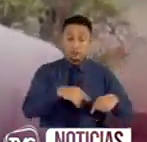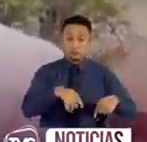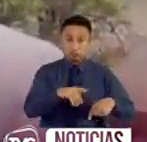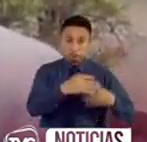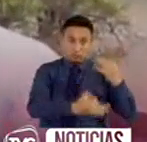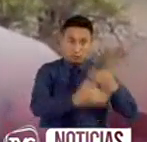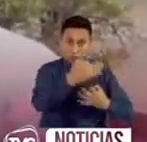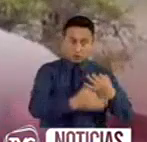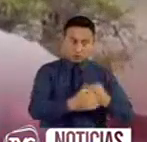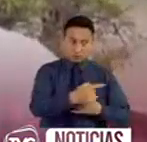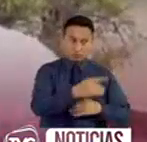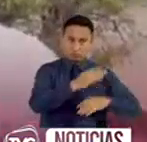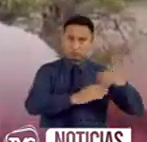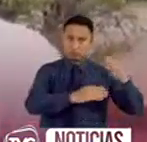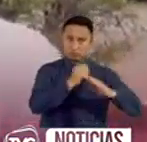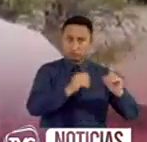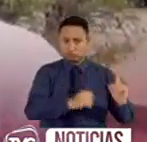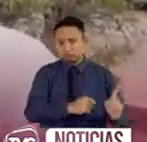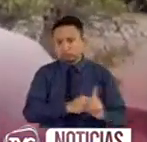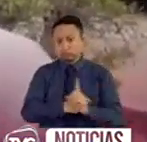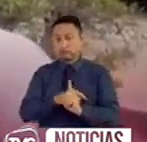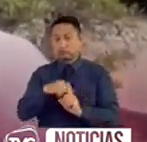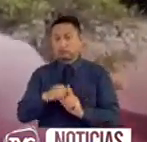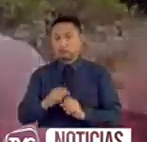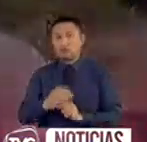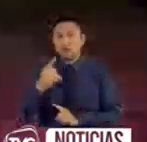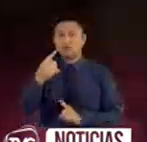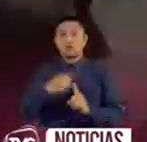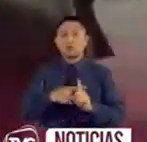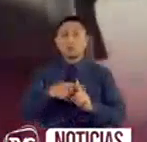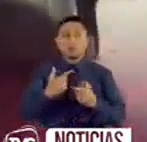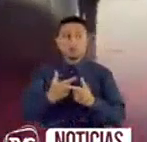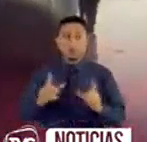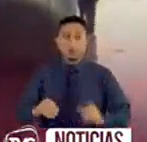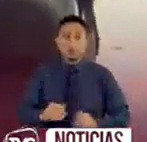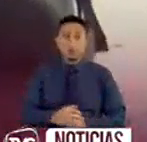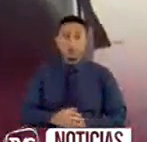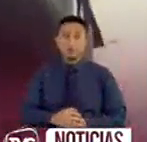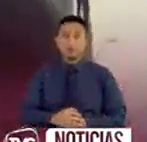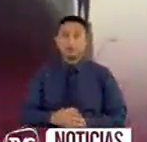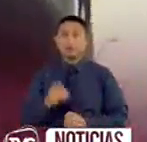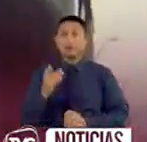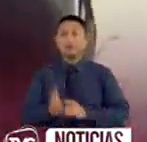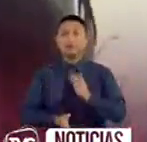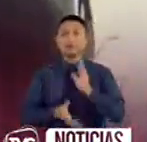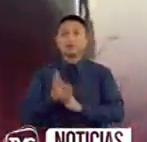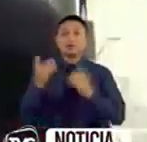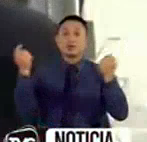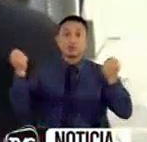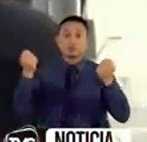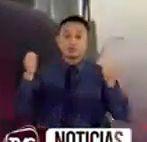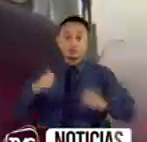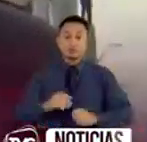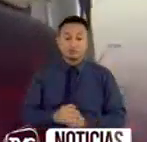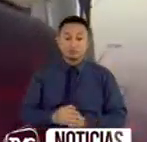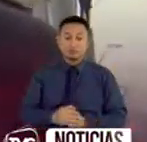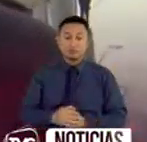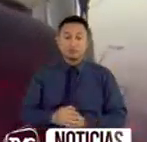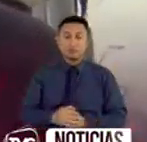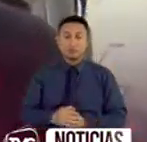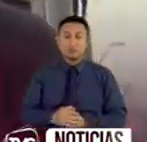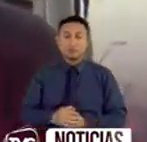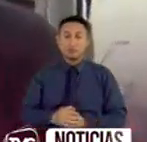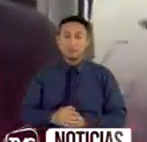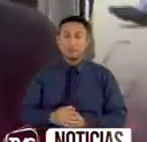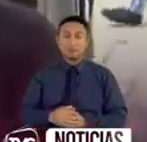él. Ahora no tenía ni un mes que ya había salido. Se ha ido a farrear, no sé, y se ha tomado un veneno y se